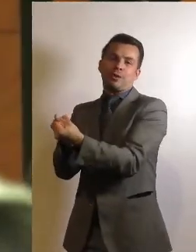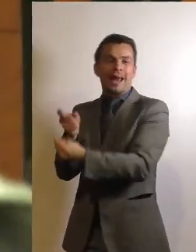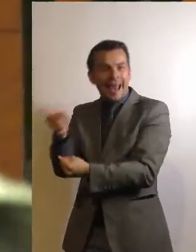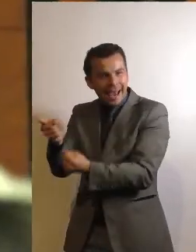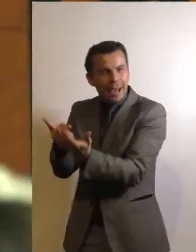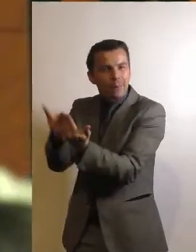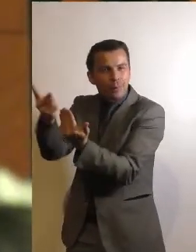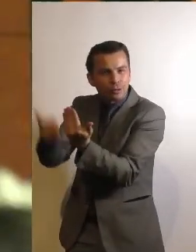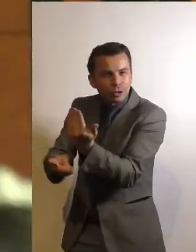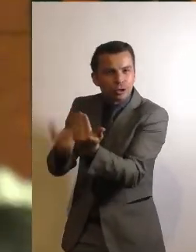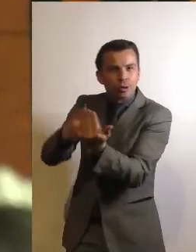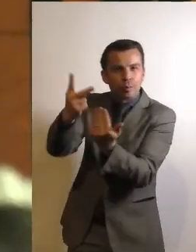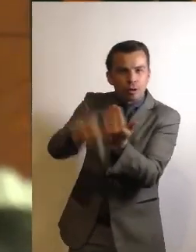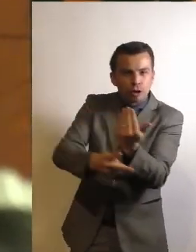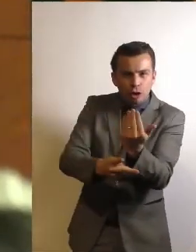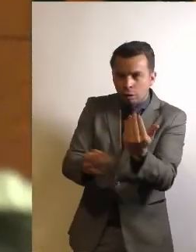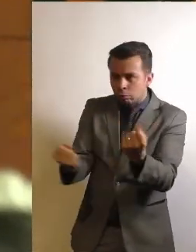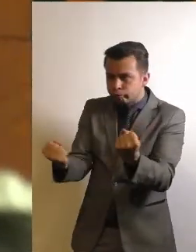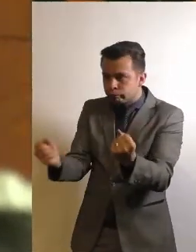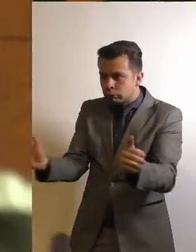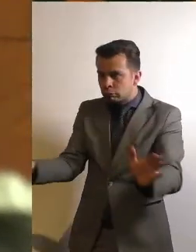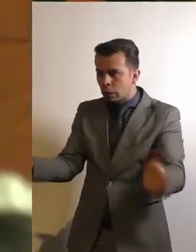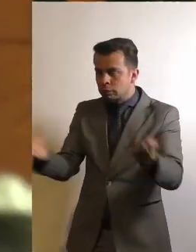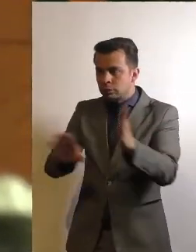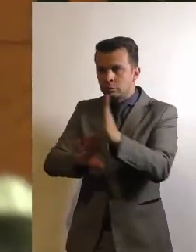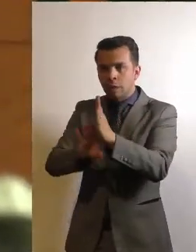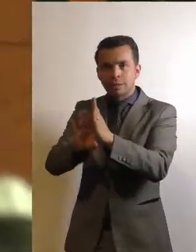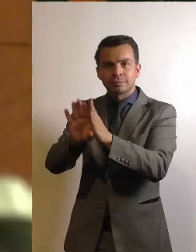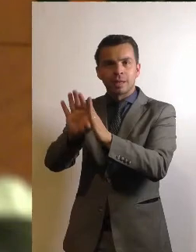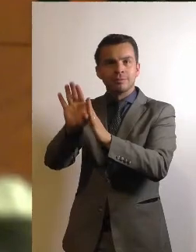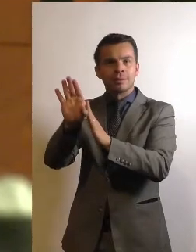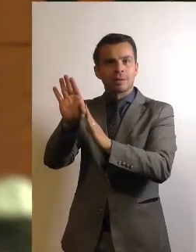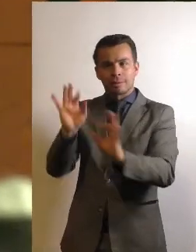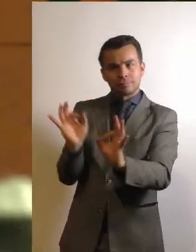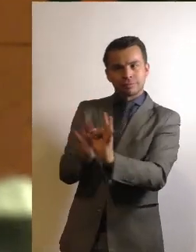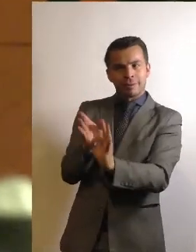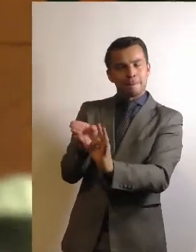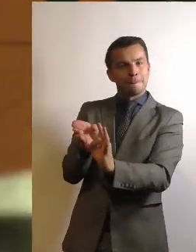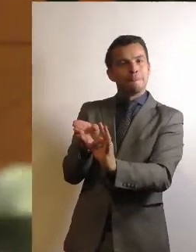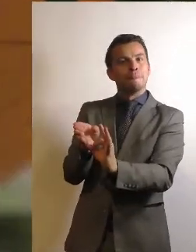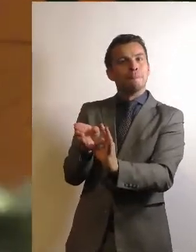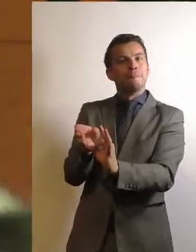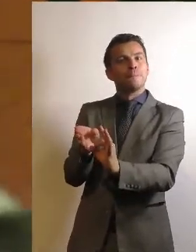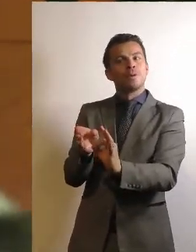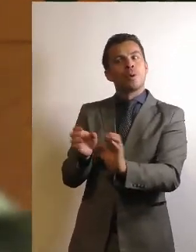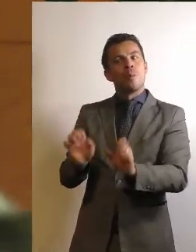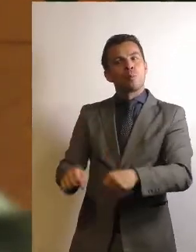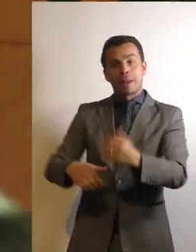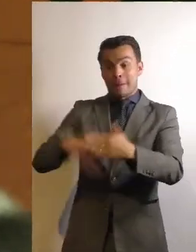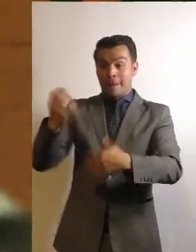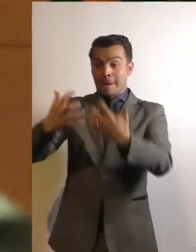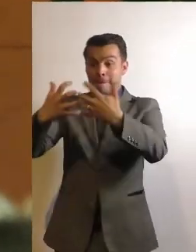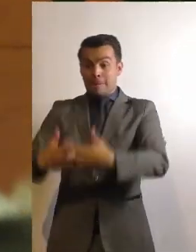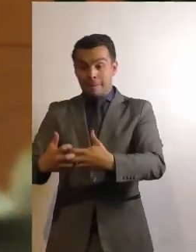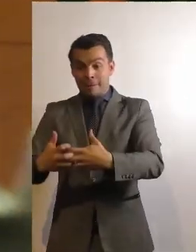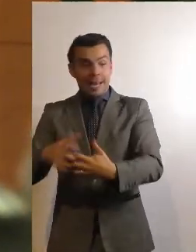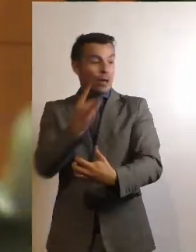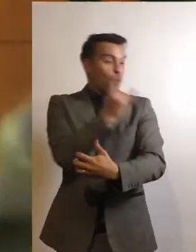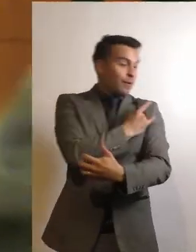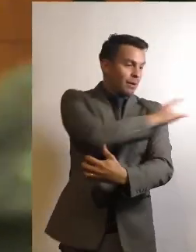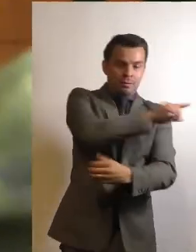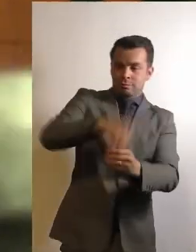se fortalezcan y crezcan de tal manera que focalicemos este segmento como potenciales generadores de empleo para la Universidad del